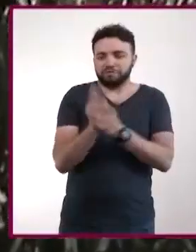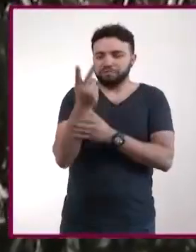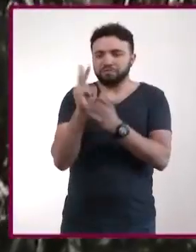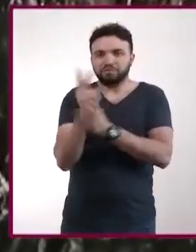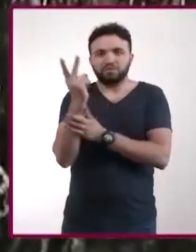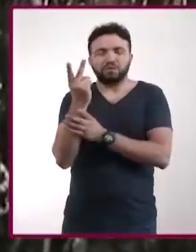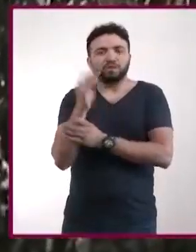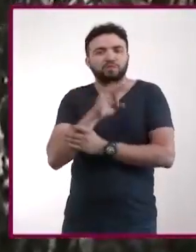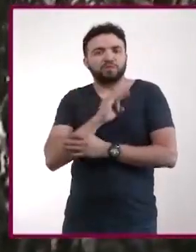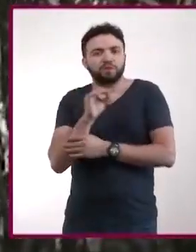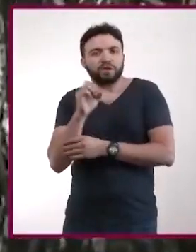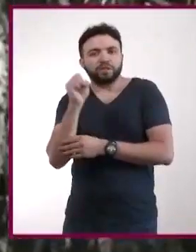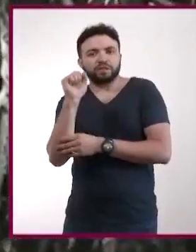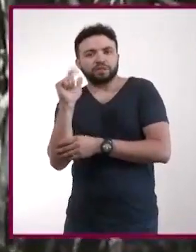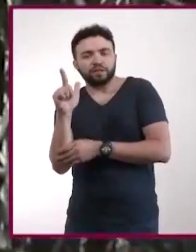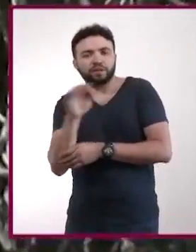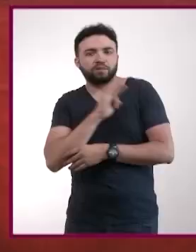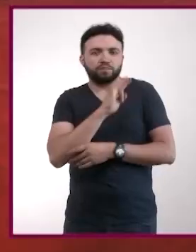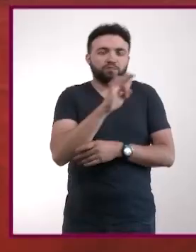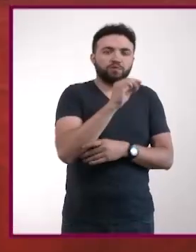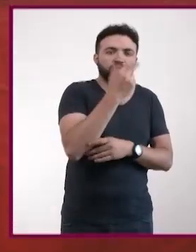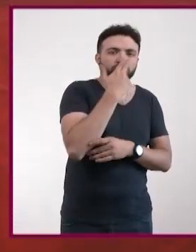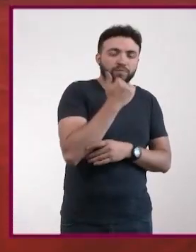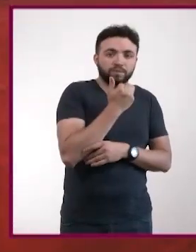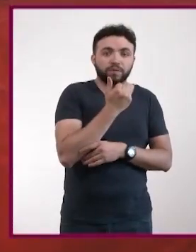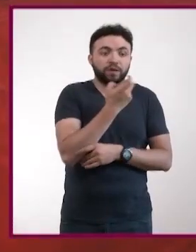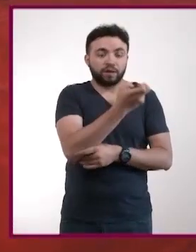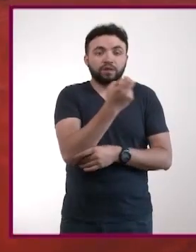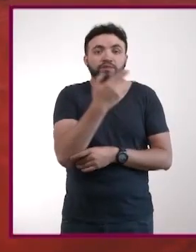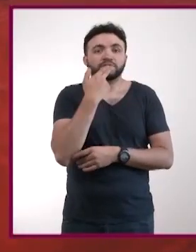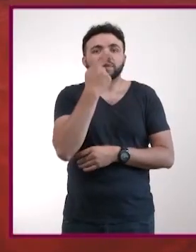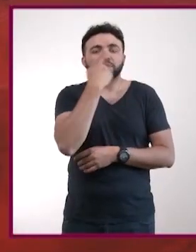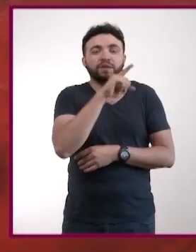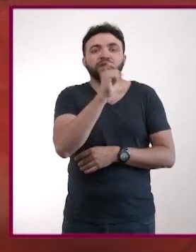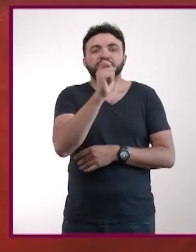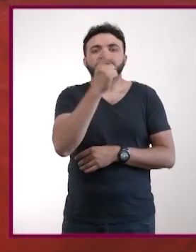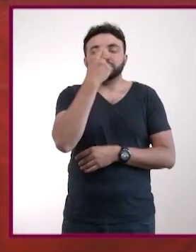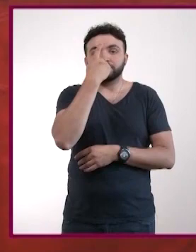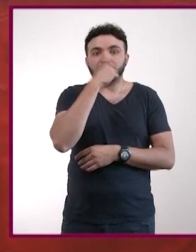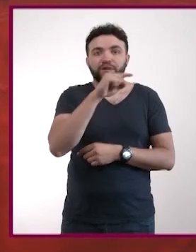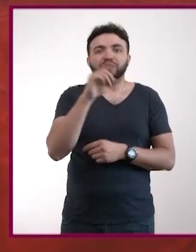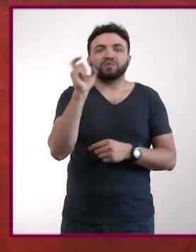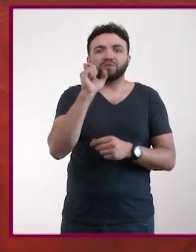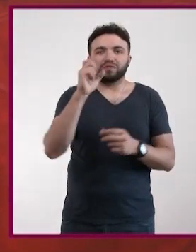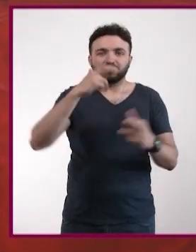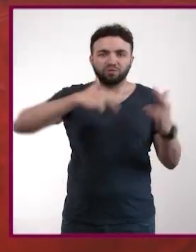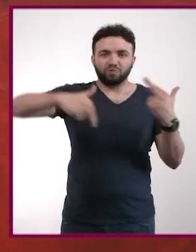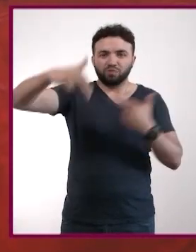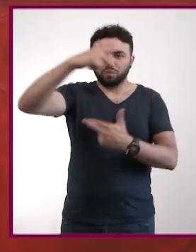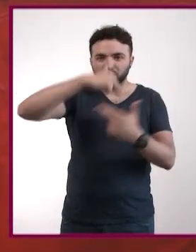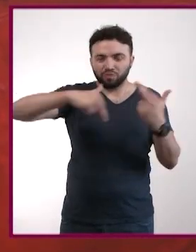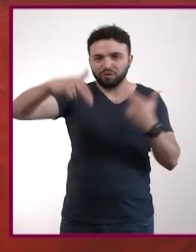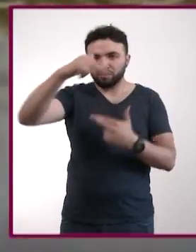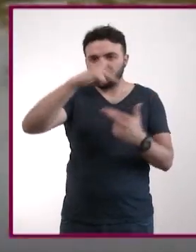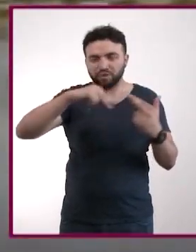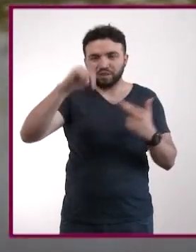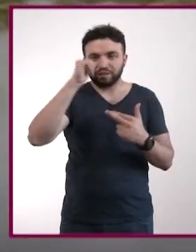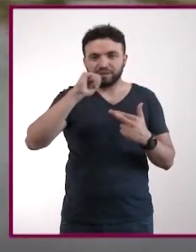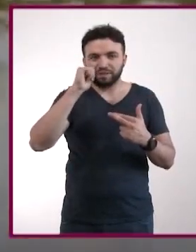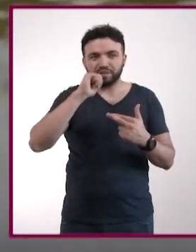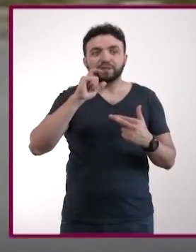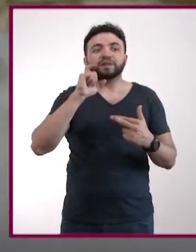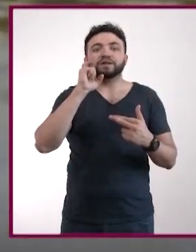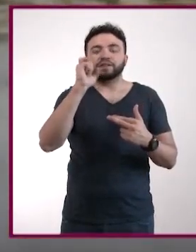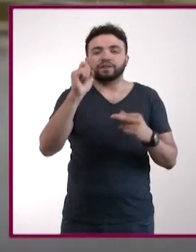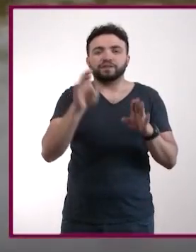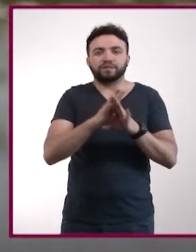unos rompeolas. Eso que acabas de mencionar, Alfredo, es en parte la gran importancia que tienen los manglares, pero también no hay que dejar fuera